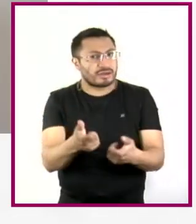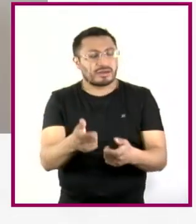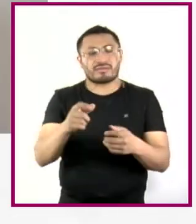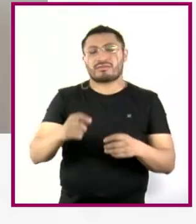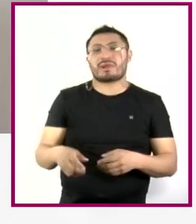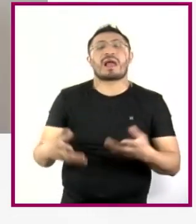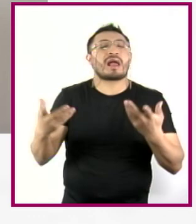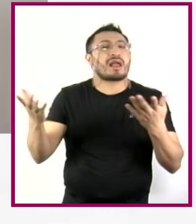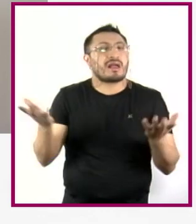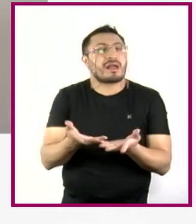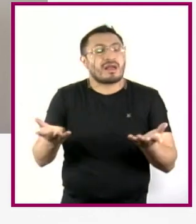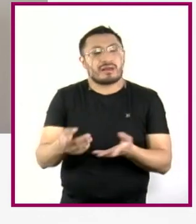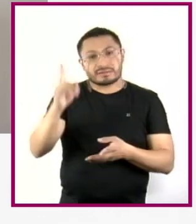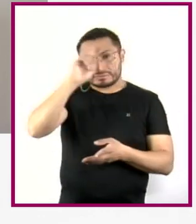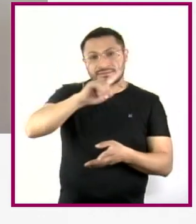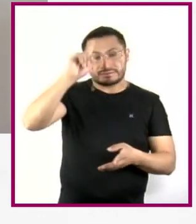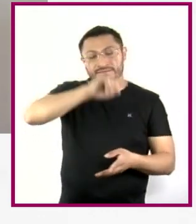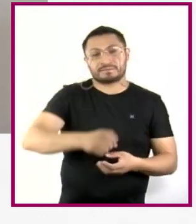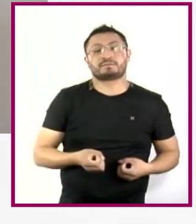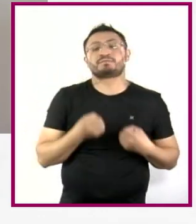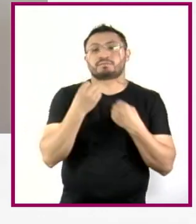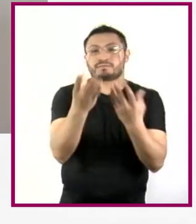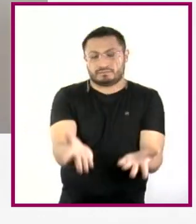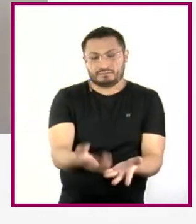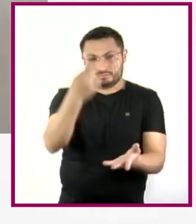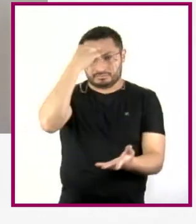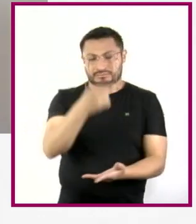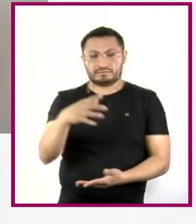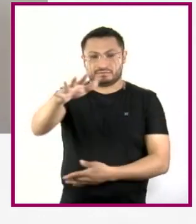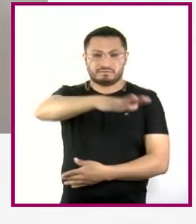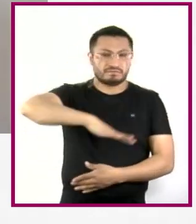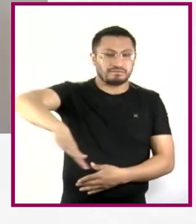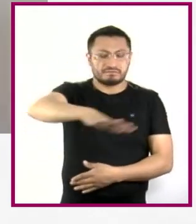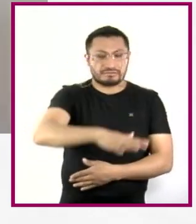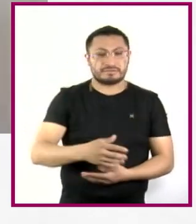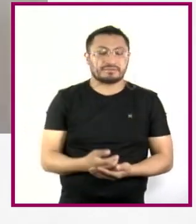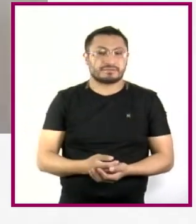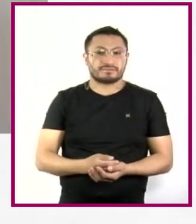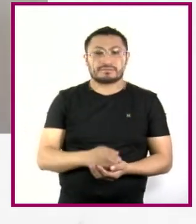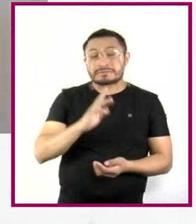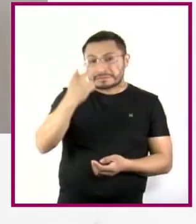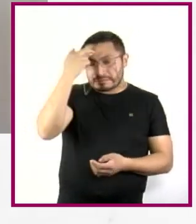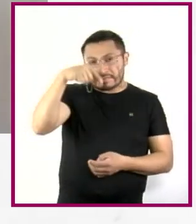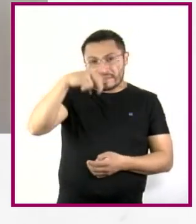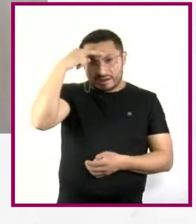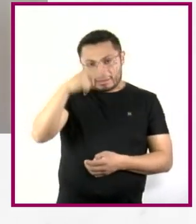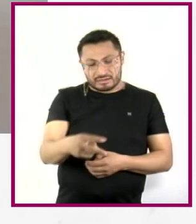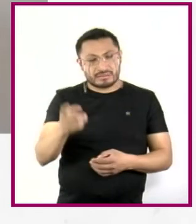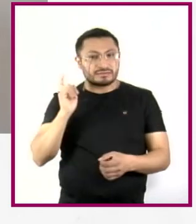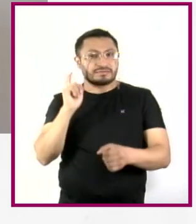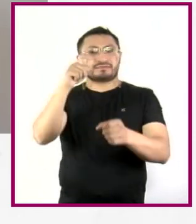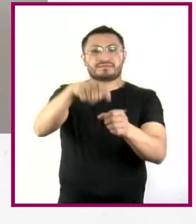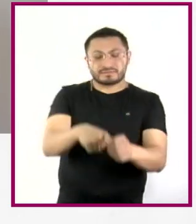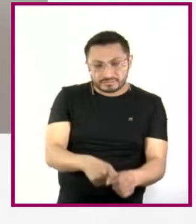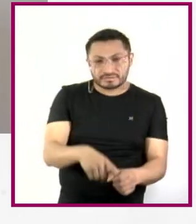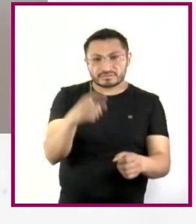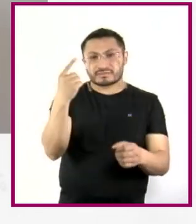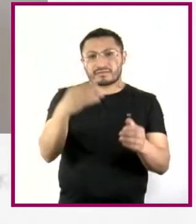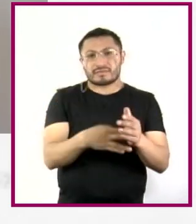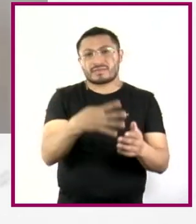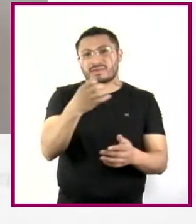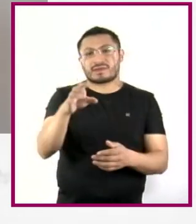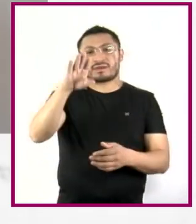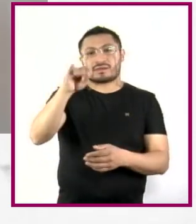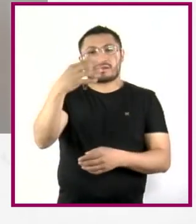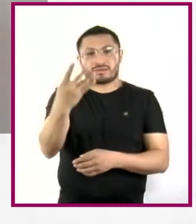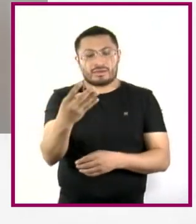lanza esta recomendación hacia sus Estados miembros. Recordemos que México entra en esta organización en el año